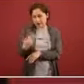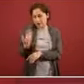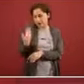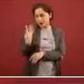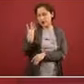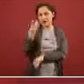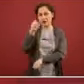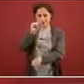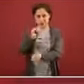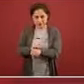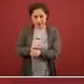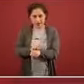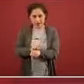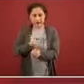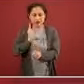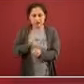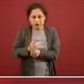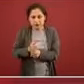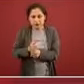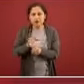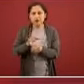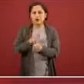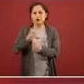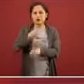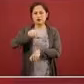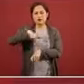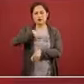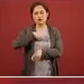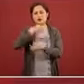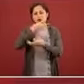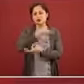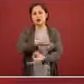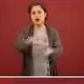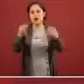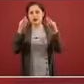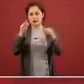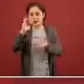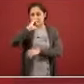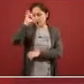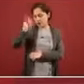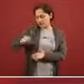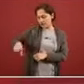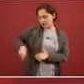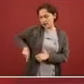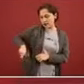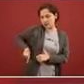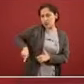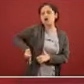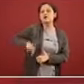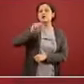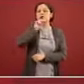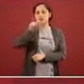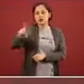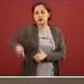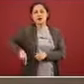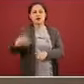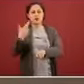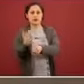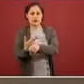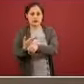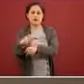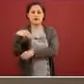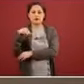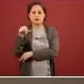eso promovimos lo que en su momento fue una iniciativa de la jefa de gobierno y del gobernador Alfredo del Mazo,